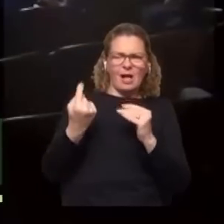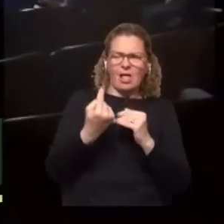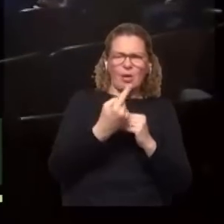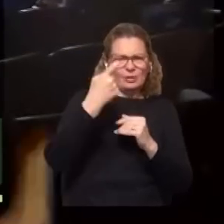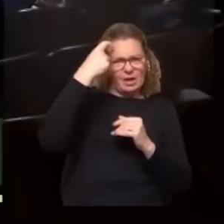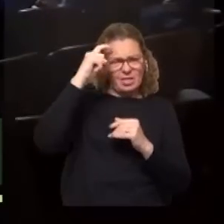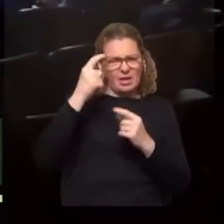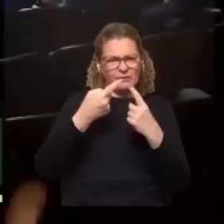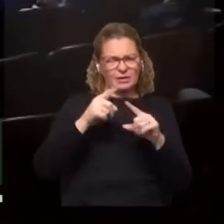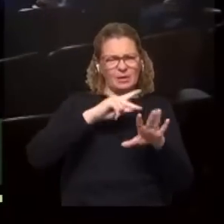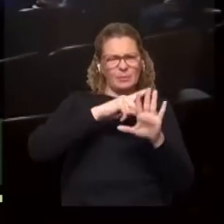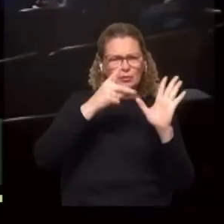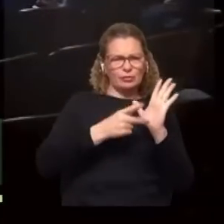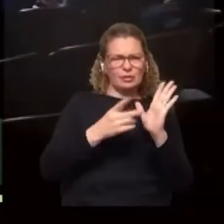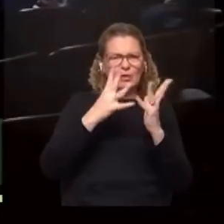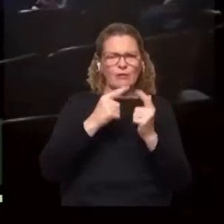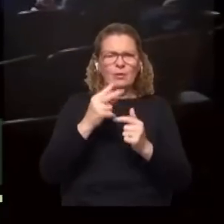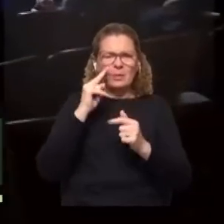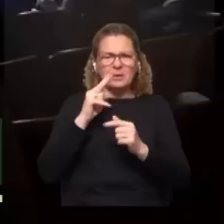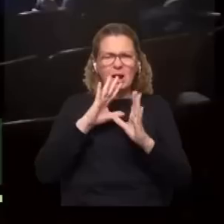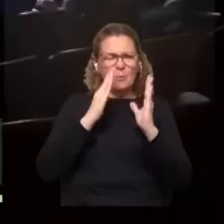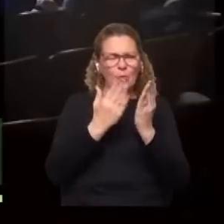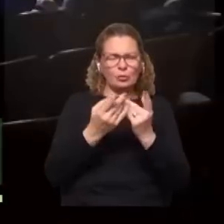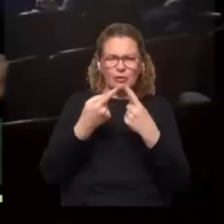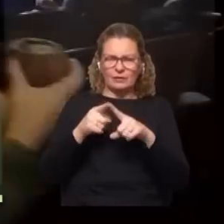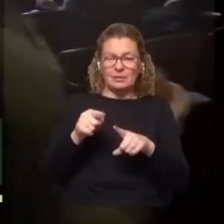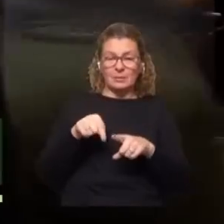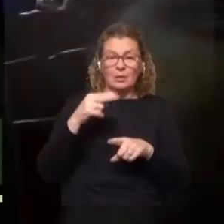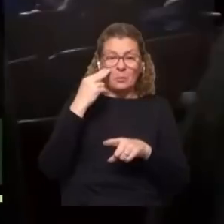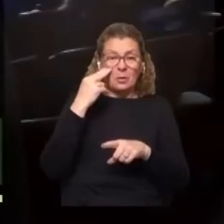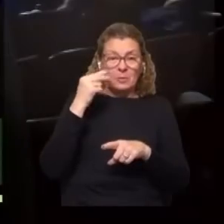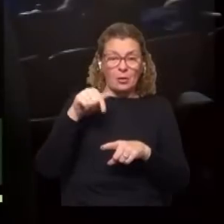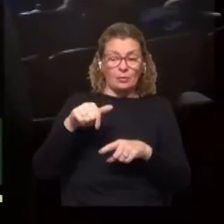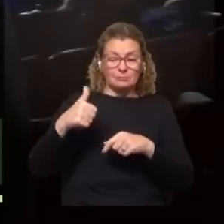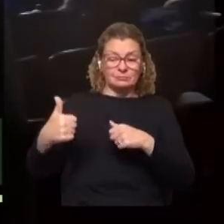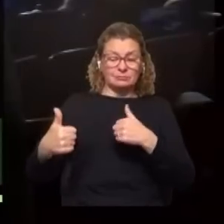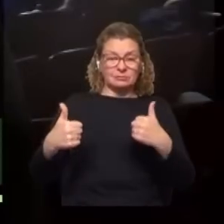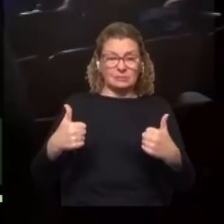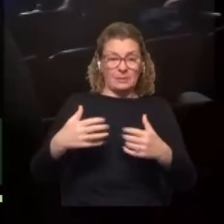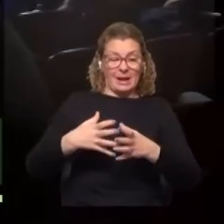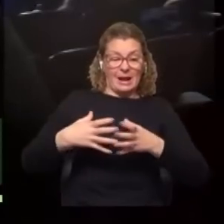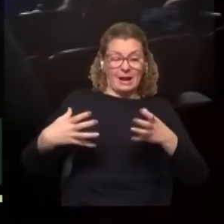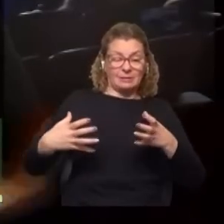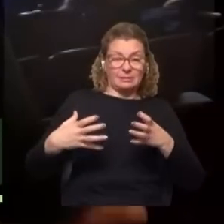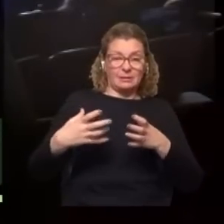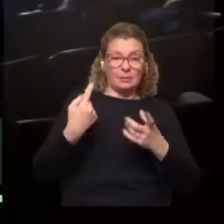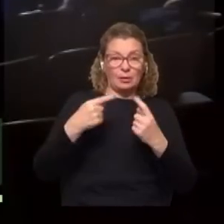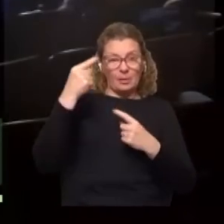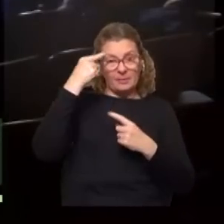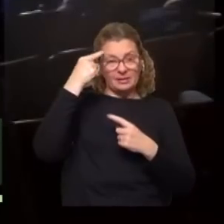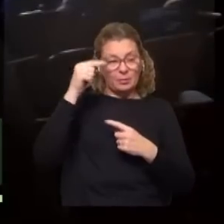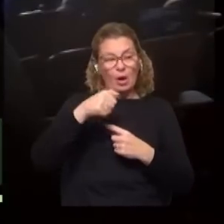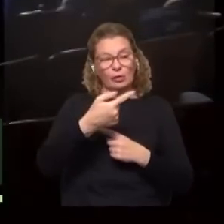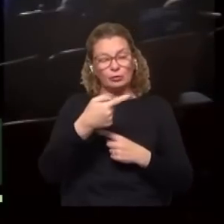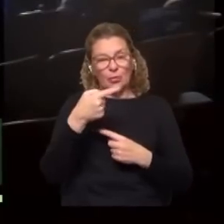ideologías proyectos manera de mirar el mundo diferentes el problema hoy es que tenemos una polarización cada vez más creciente que hace que pensemos al